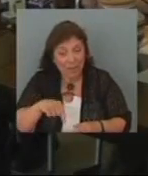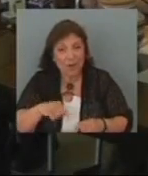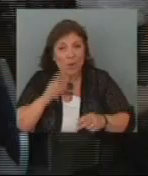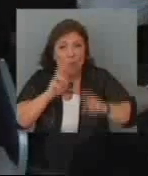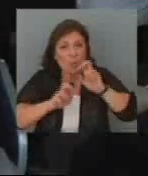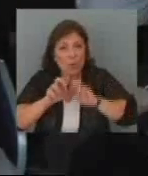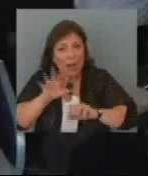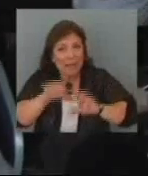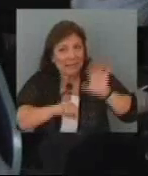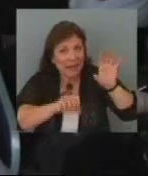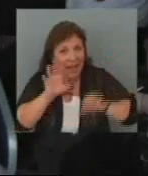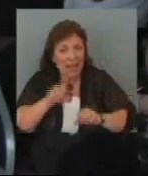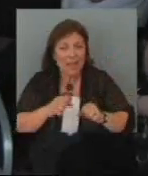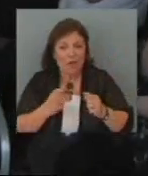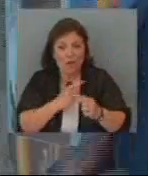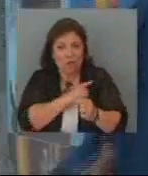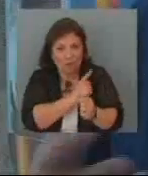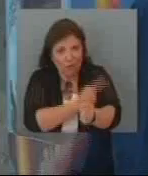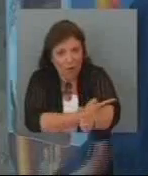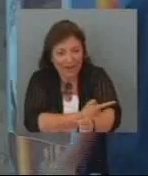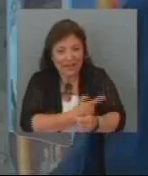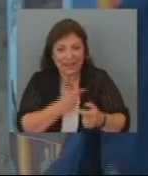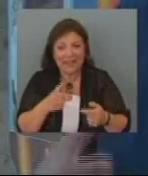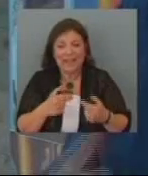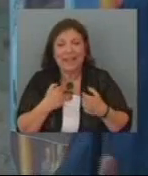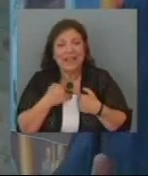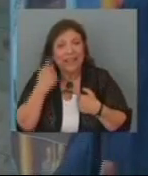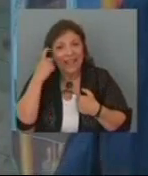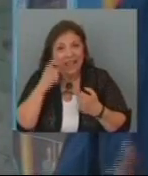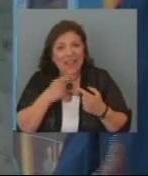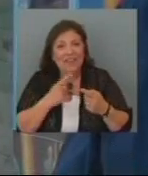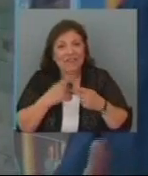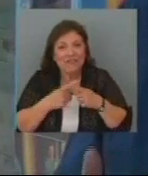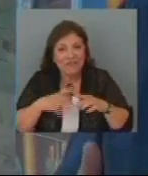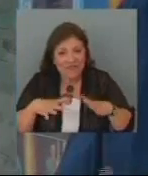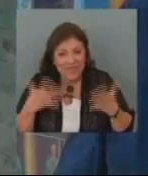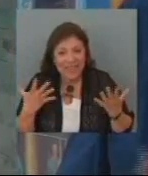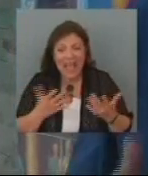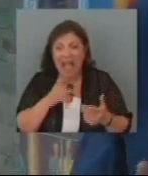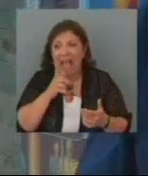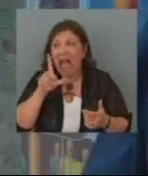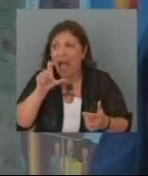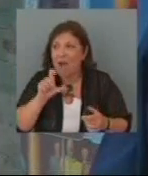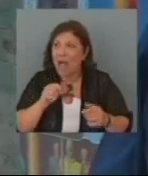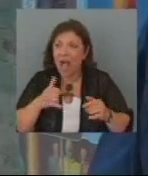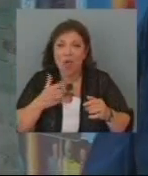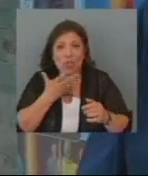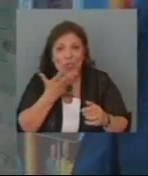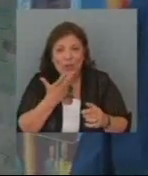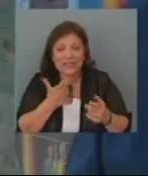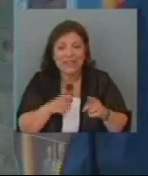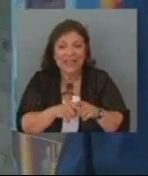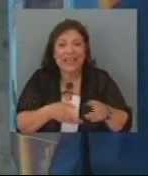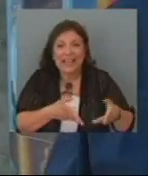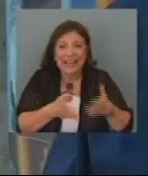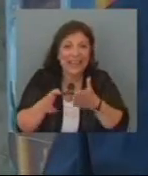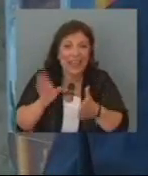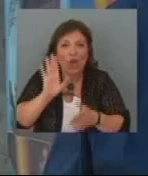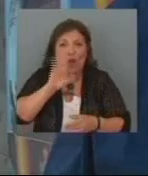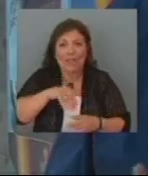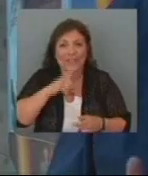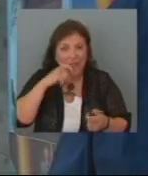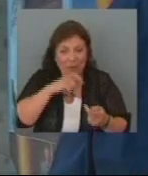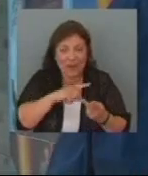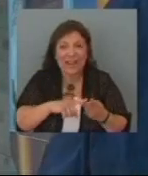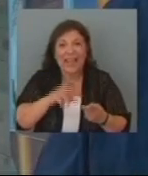turistas reafirmando sus fortalezas. El eslogan nuestro es fiestas y agua dulce. Agua dulce de los ríos Tacuarembó